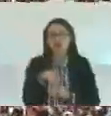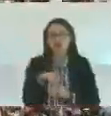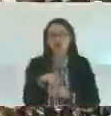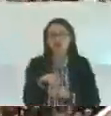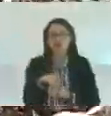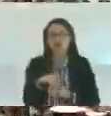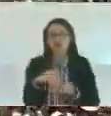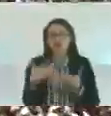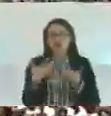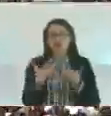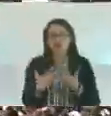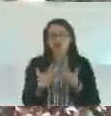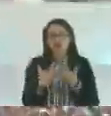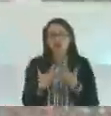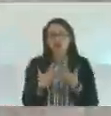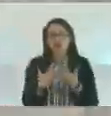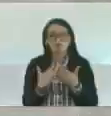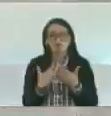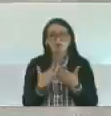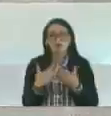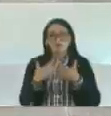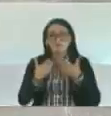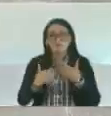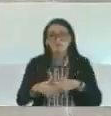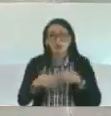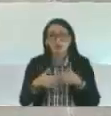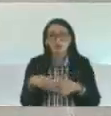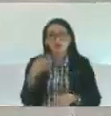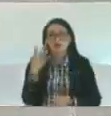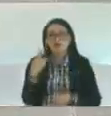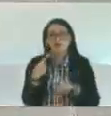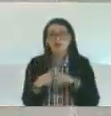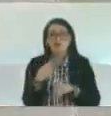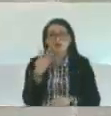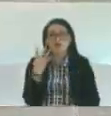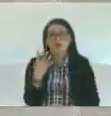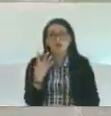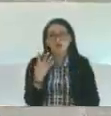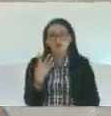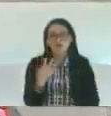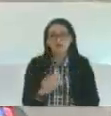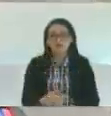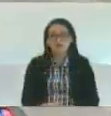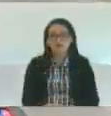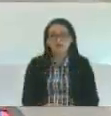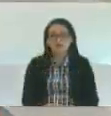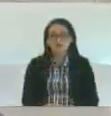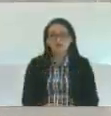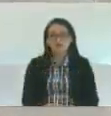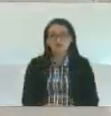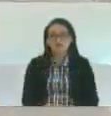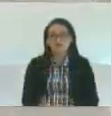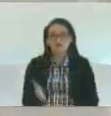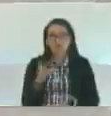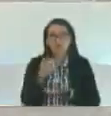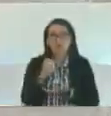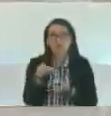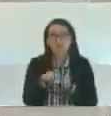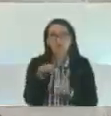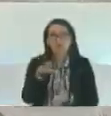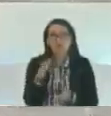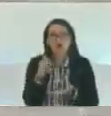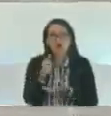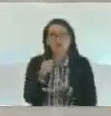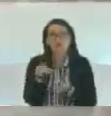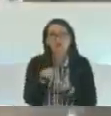popular. La gran maquinaria del 4x4. Los CLAP, ¿dónde están los